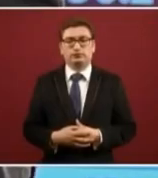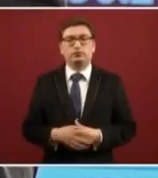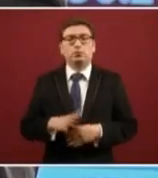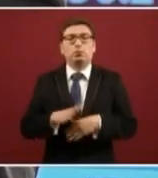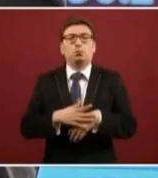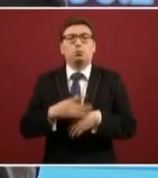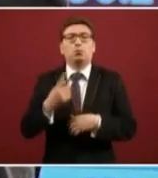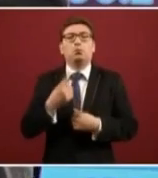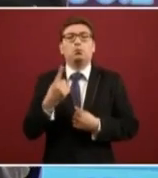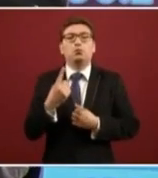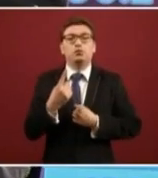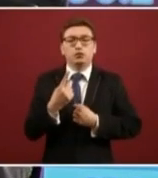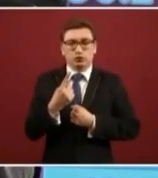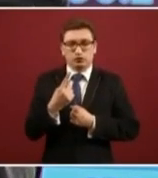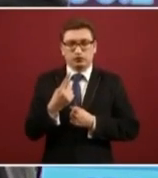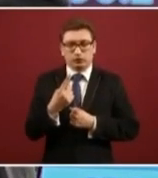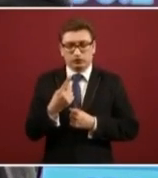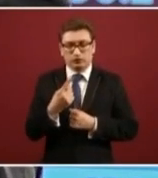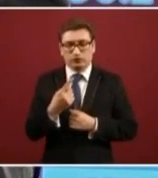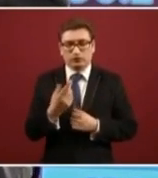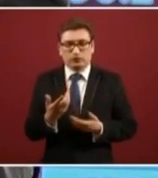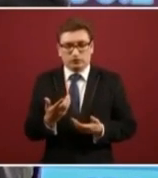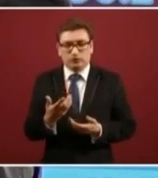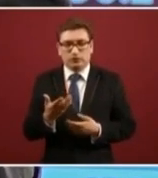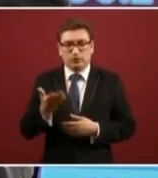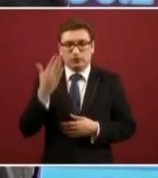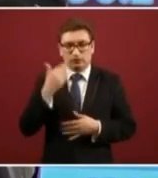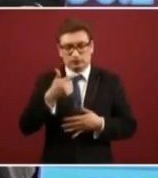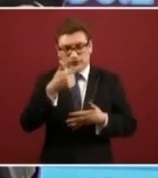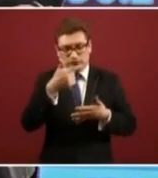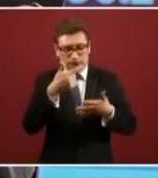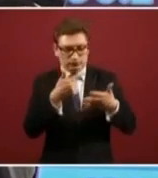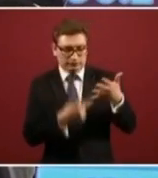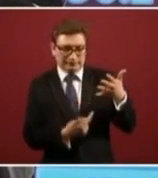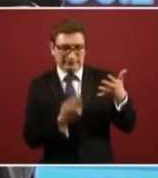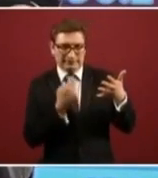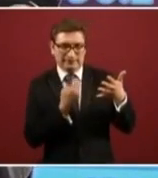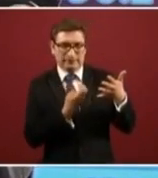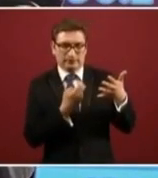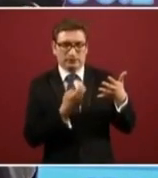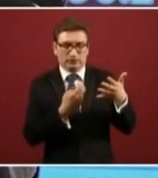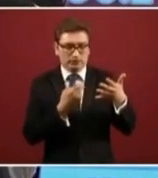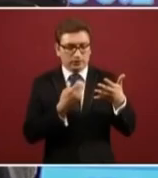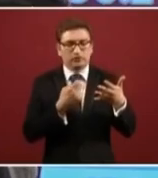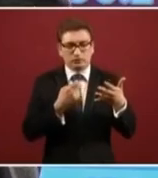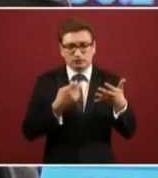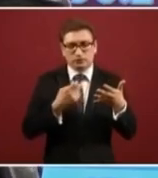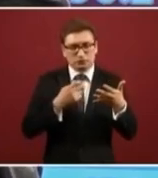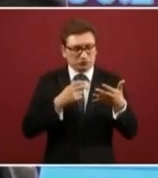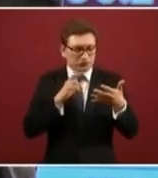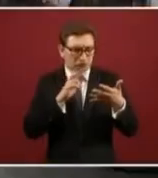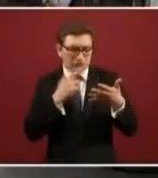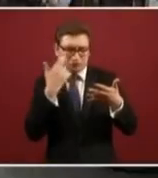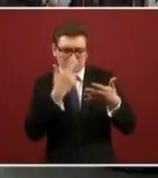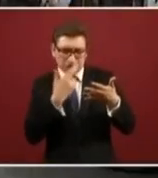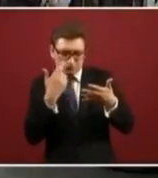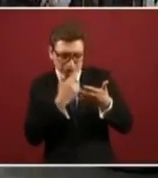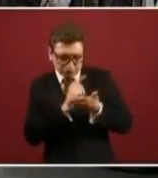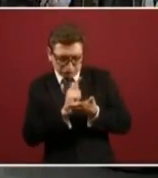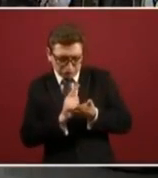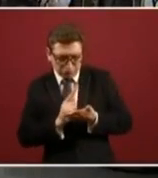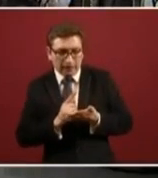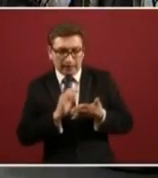se utilizó en buena medida el padrón que existía, se depuró y se